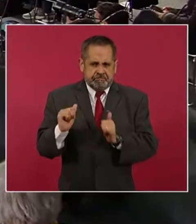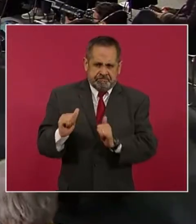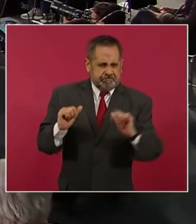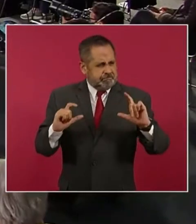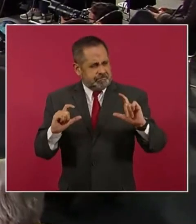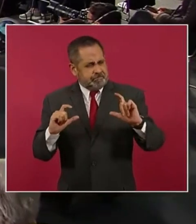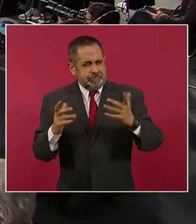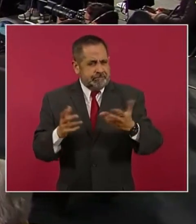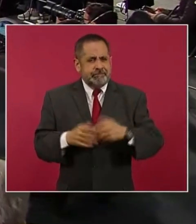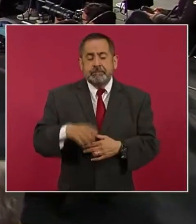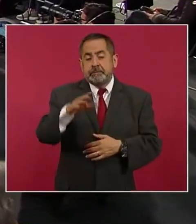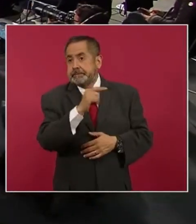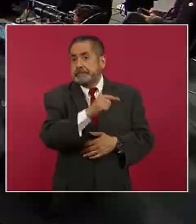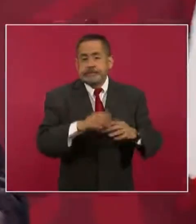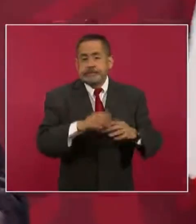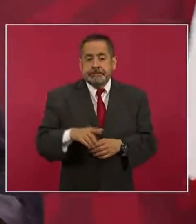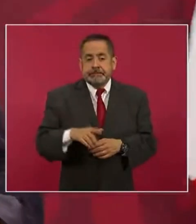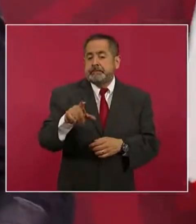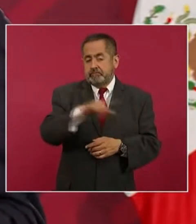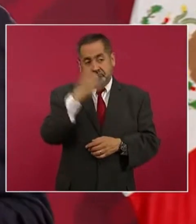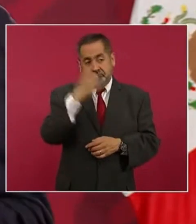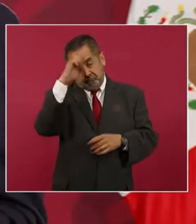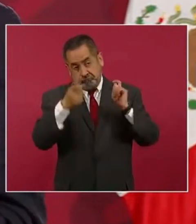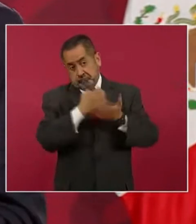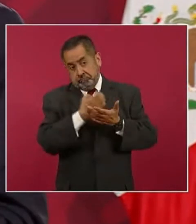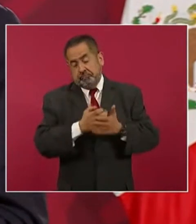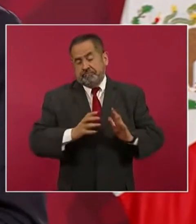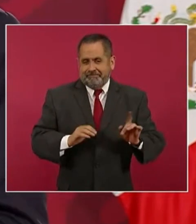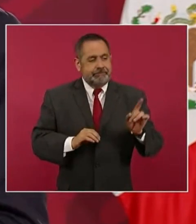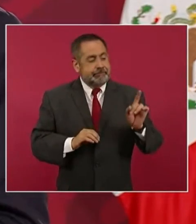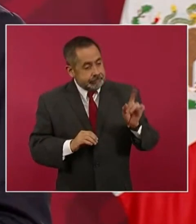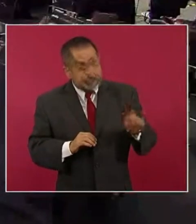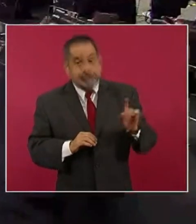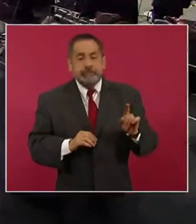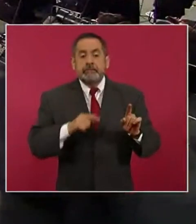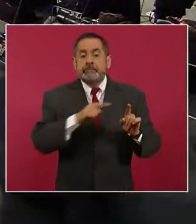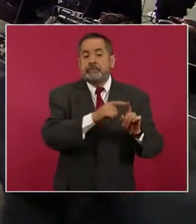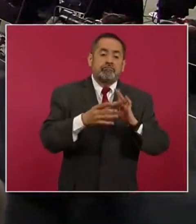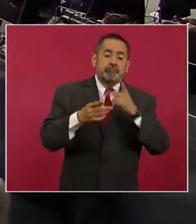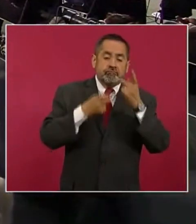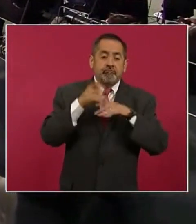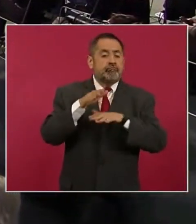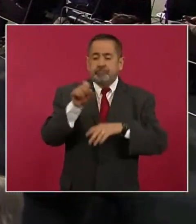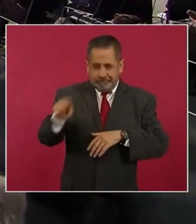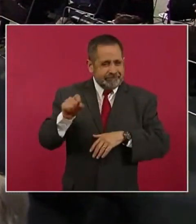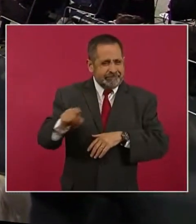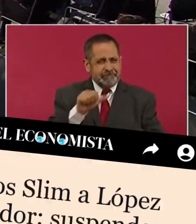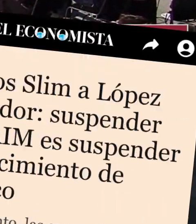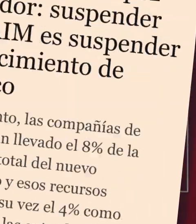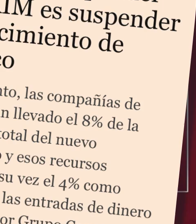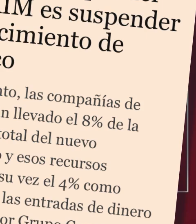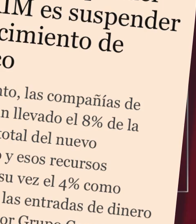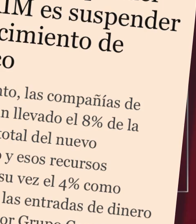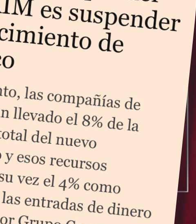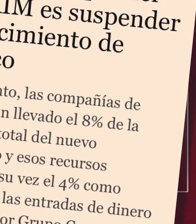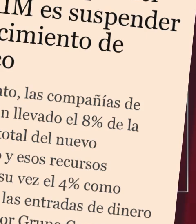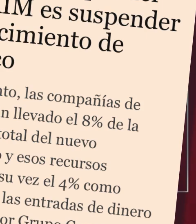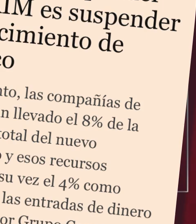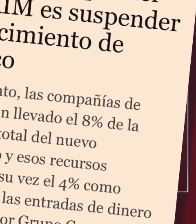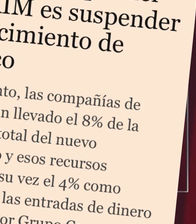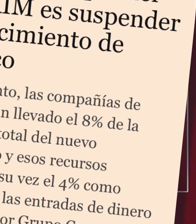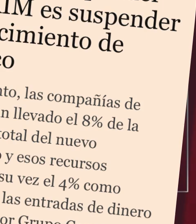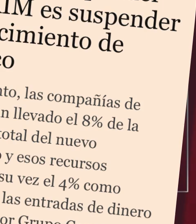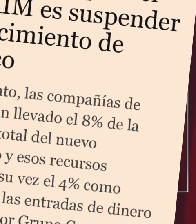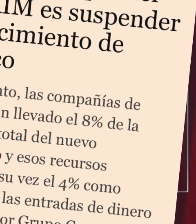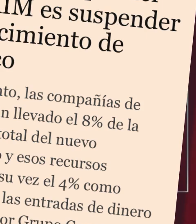miren el economista Loret de Mola, precisamente cuando lo del aeropuerto, porque todos estaban metidos, o